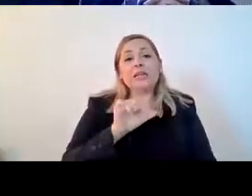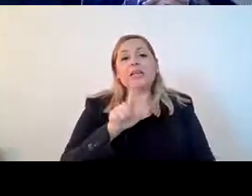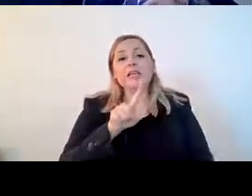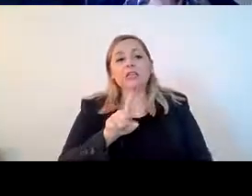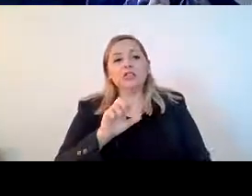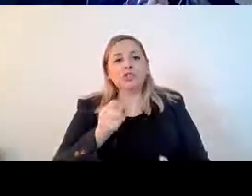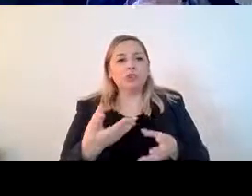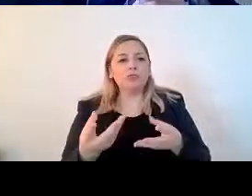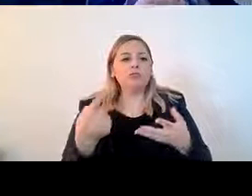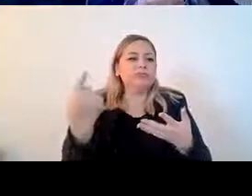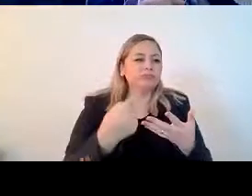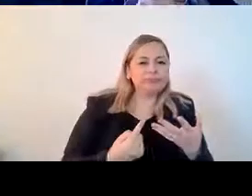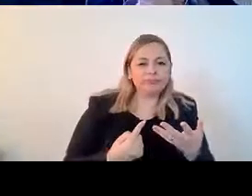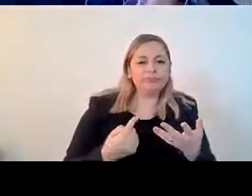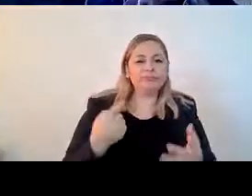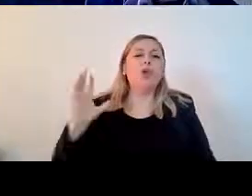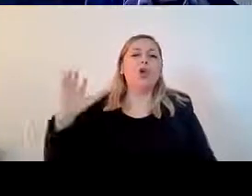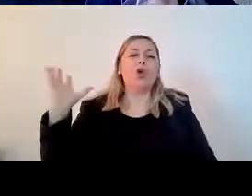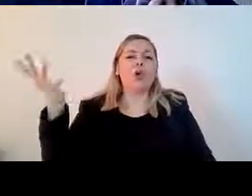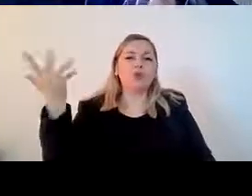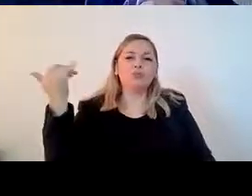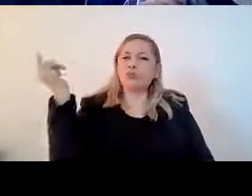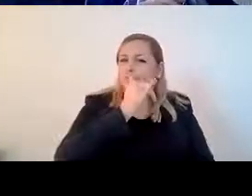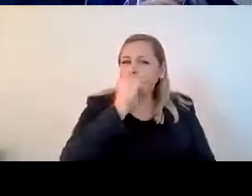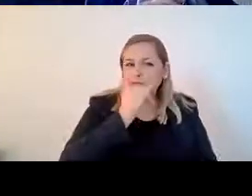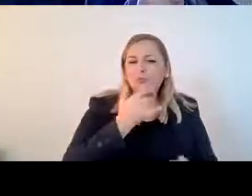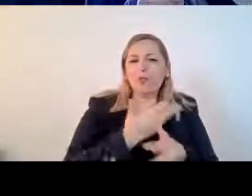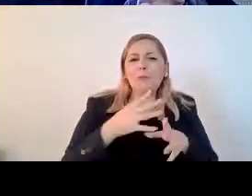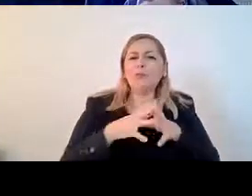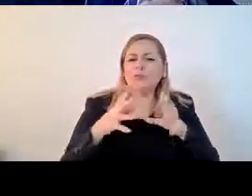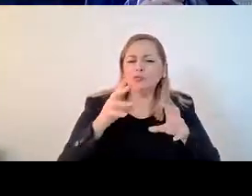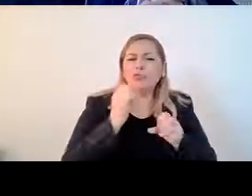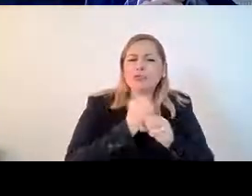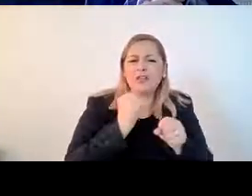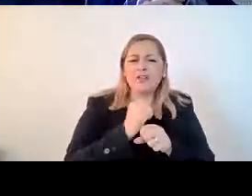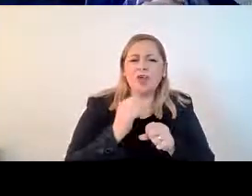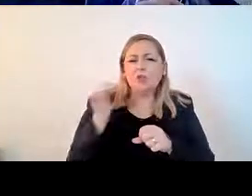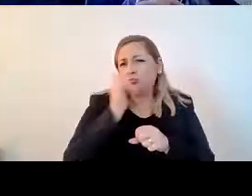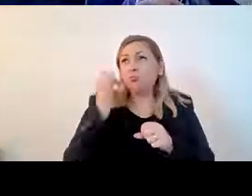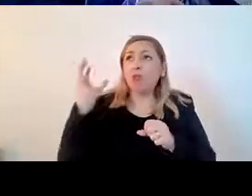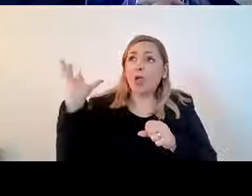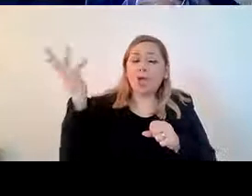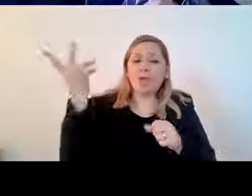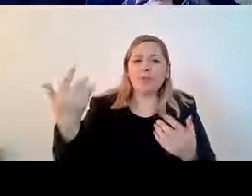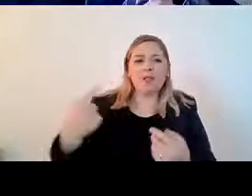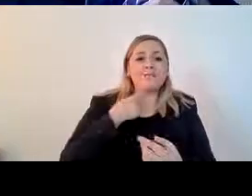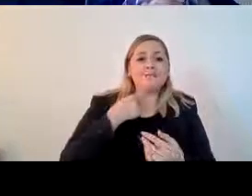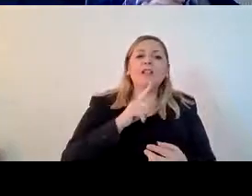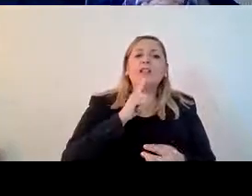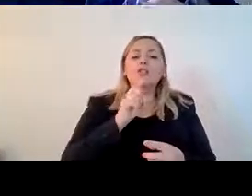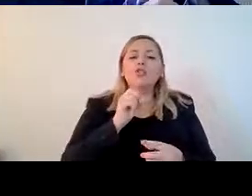elementos asociados a contaminantes ambientales. Hay mucho trabajo sobre contaminación ambiental, sobre toxinas